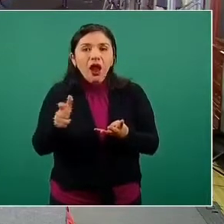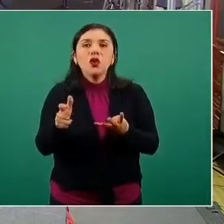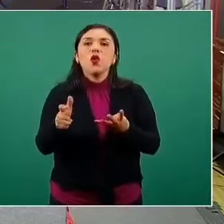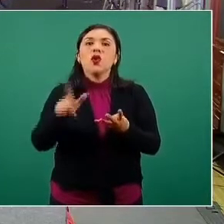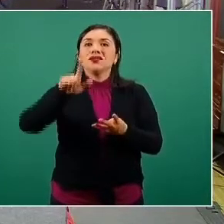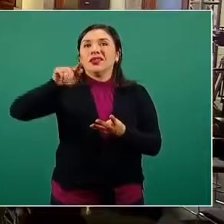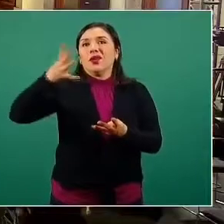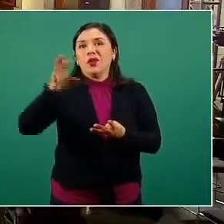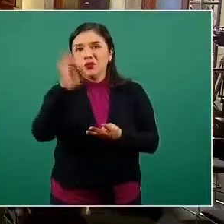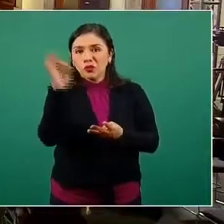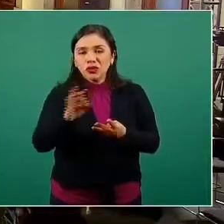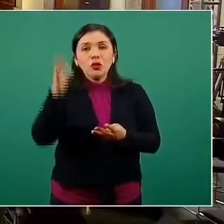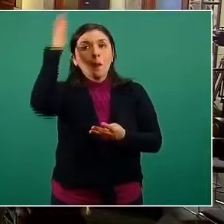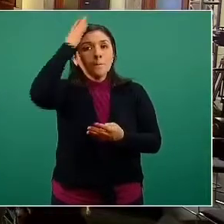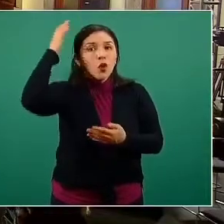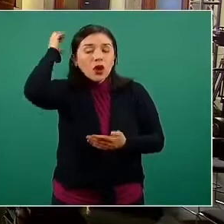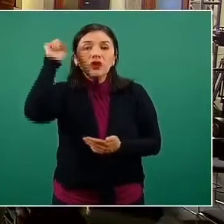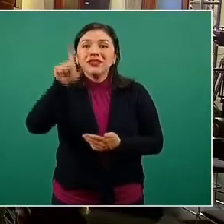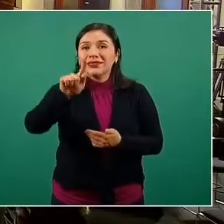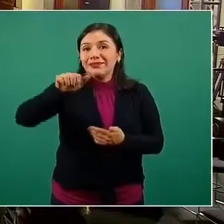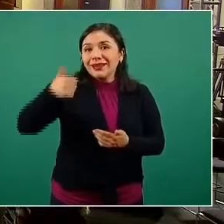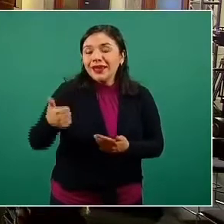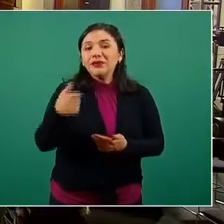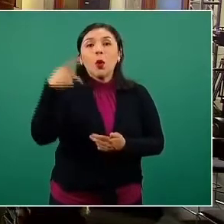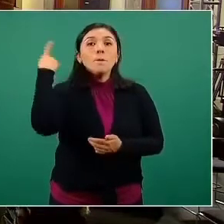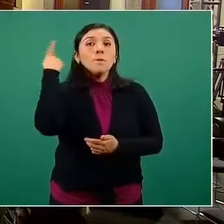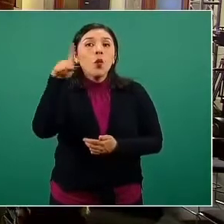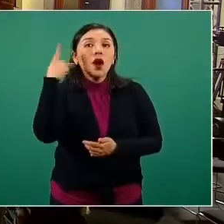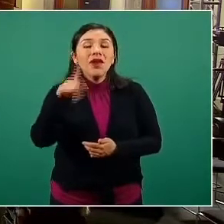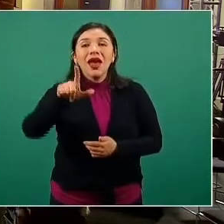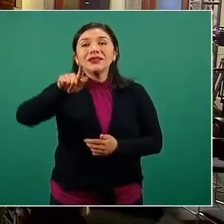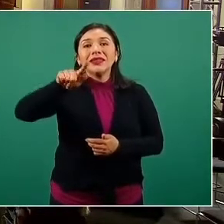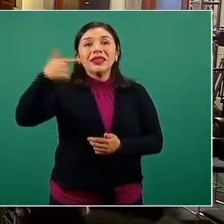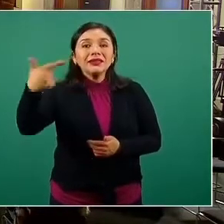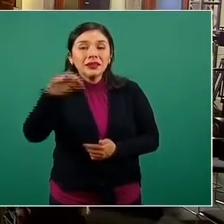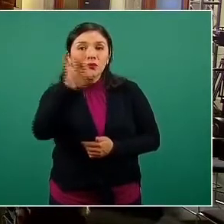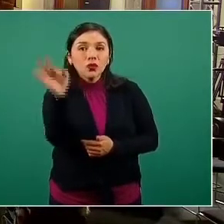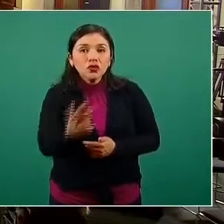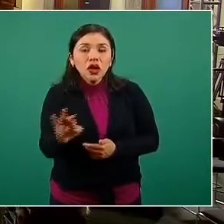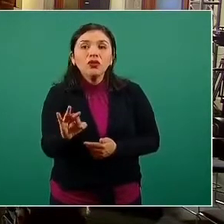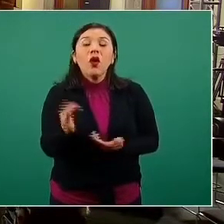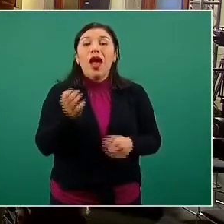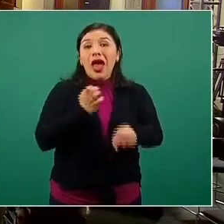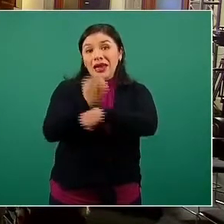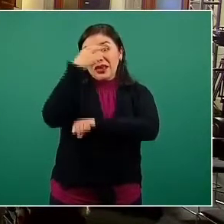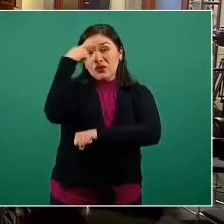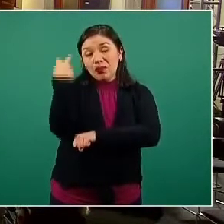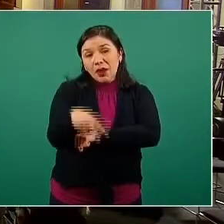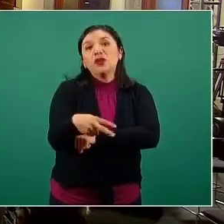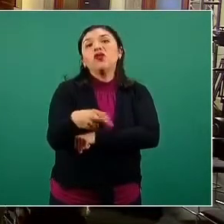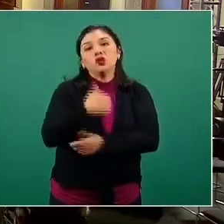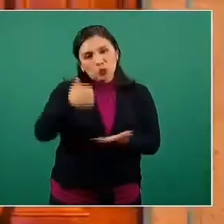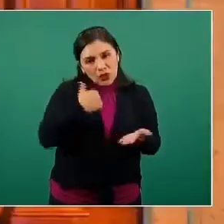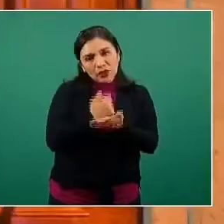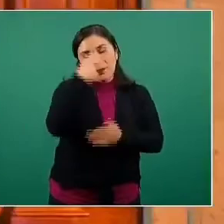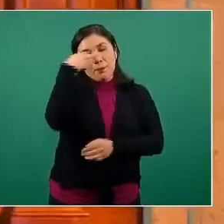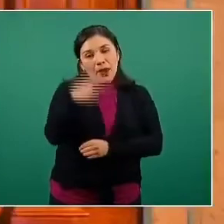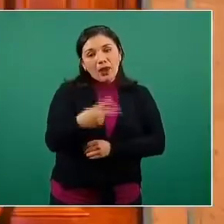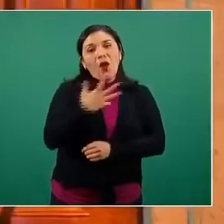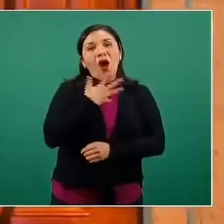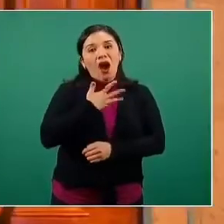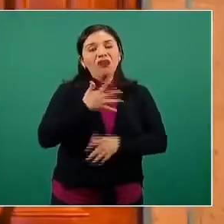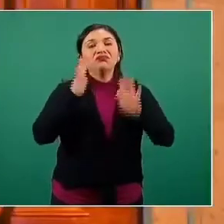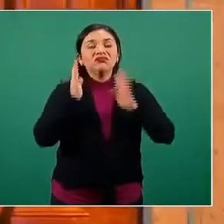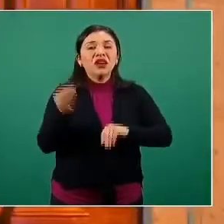un 74%, Morelos 76%, Puebla con un 77% y el Estado de México y la Ciudad de México, que